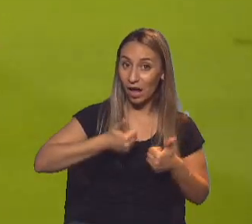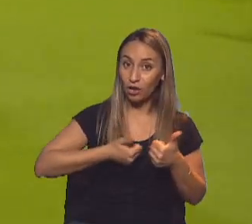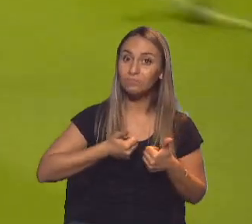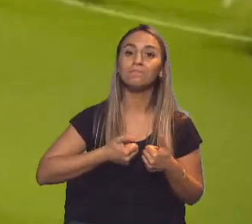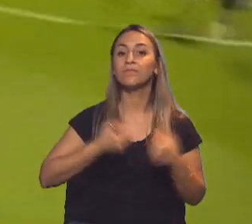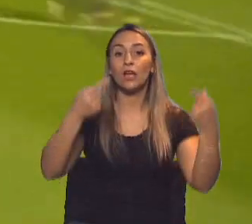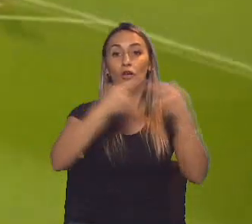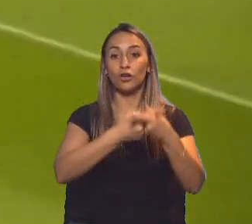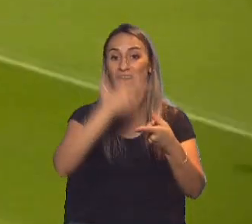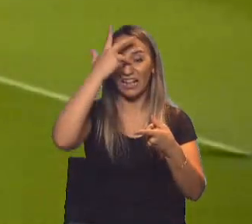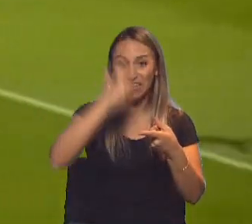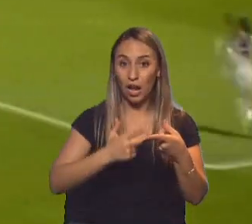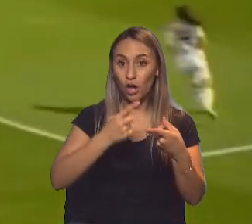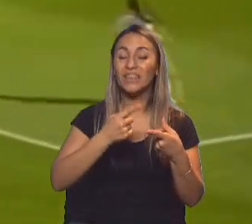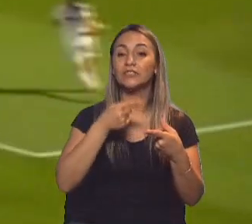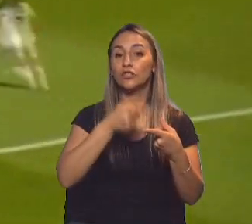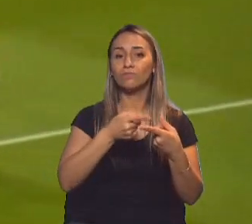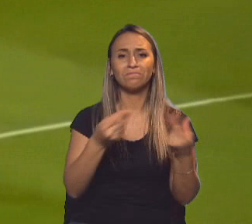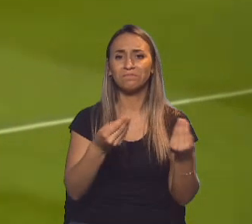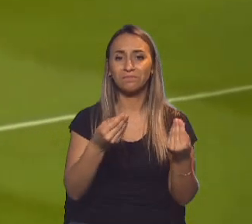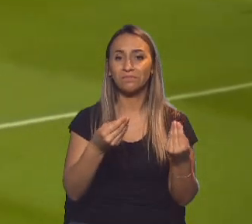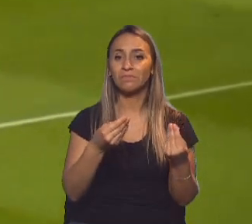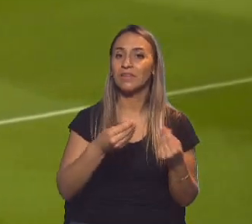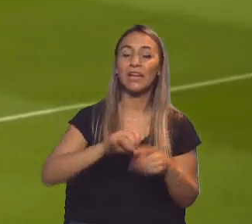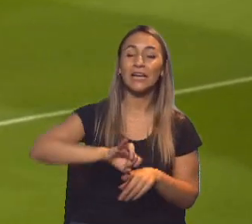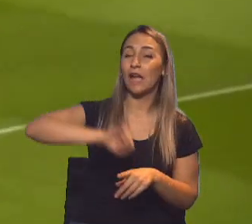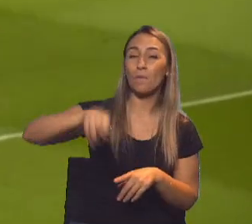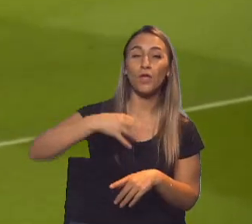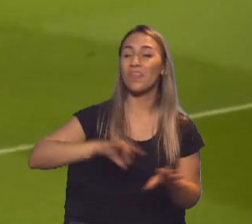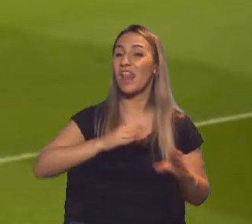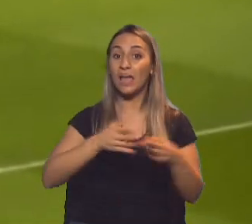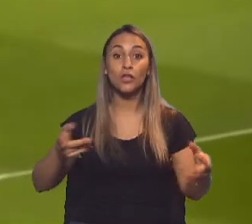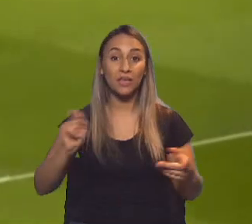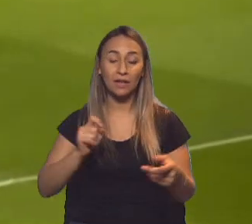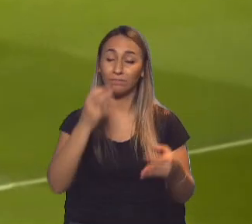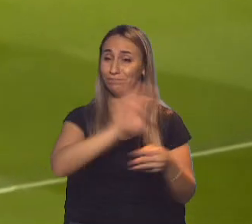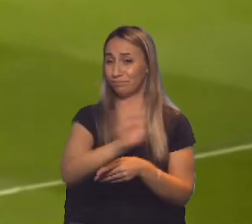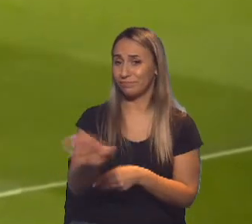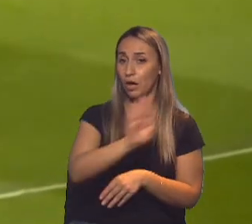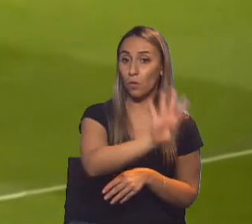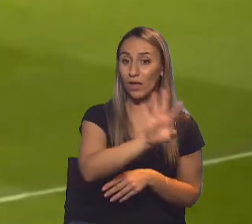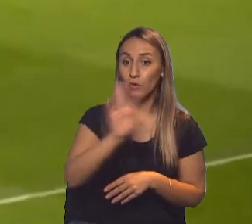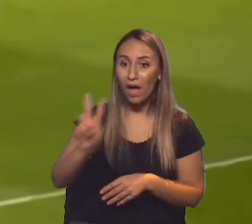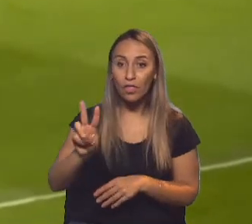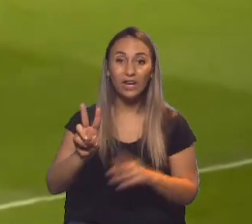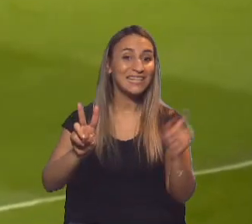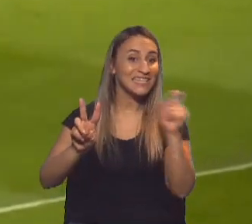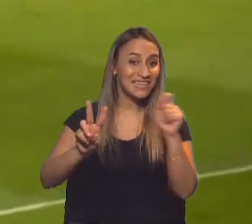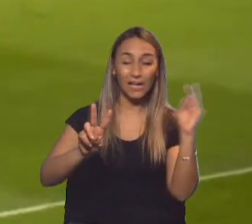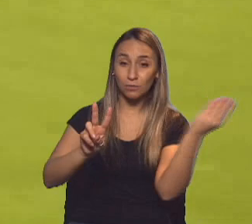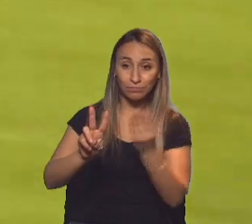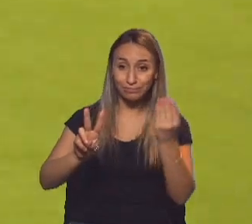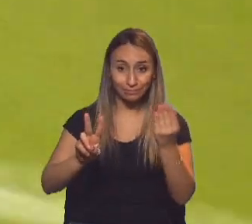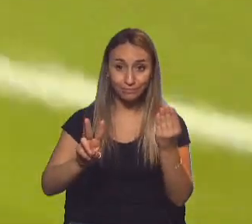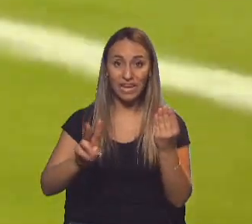era el campeón del torneo apertura, quién era la supercampeona del año. Bueno, 4-2 ganaron las chicas a San